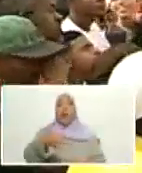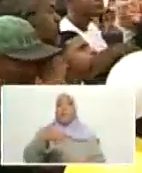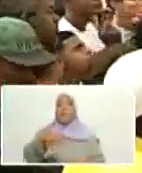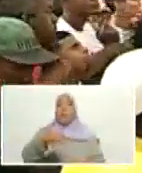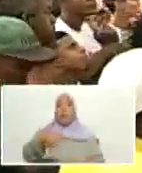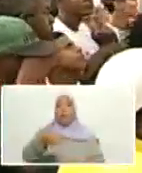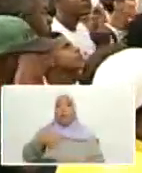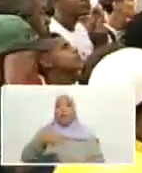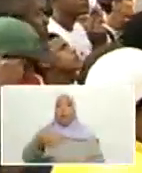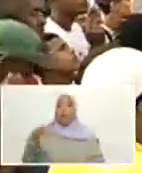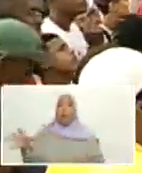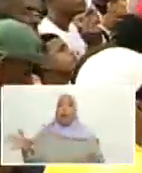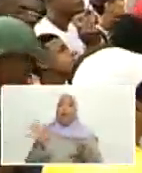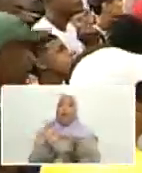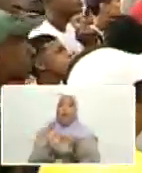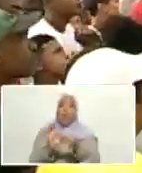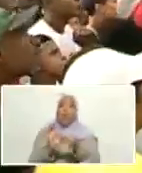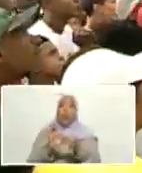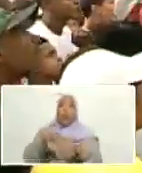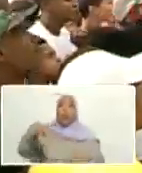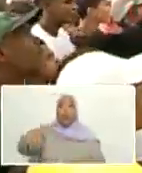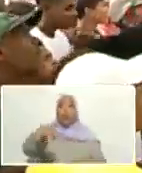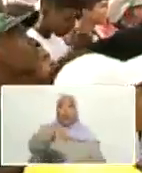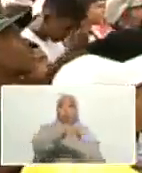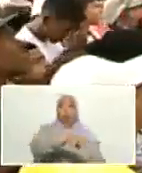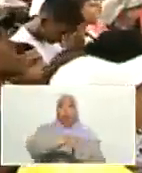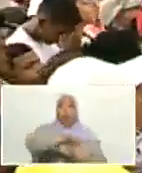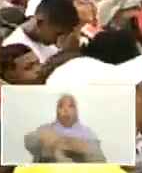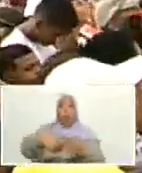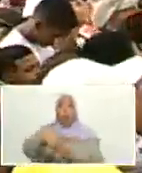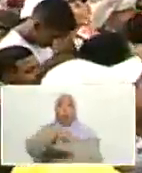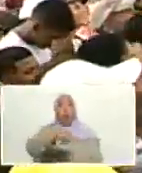lograr la unión de toda la nación venezolana